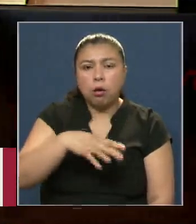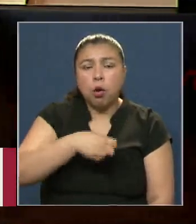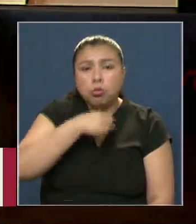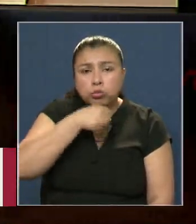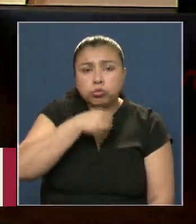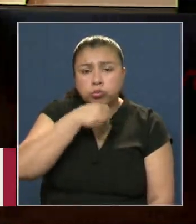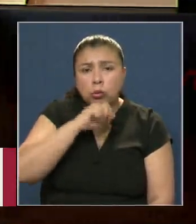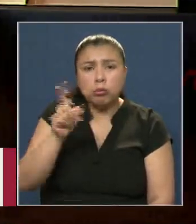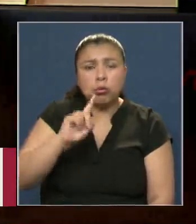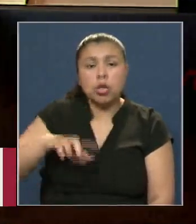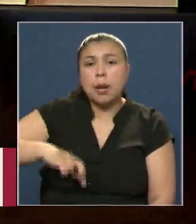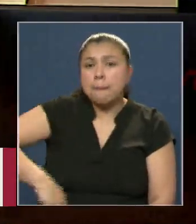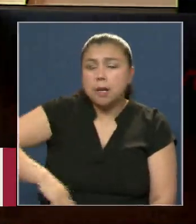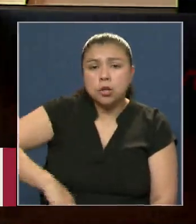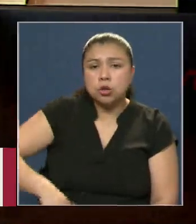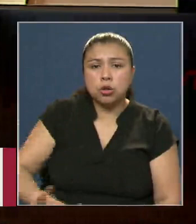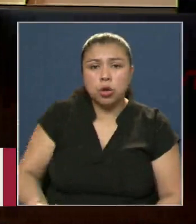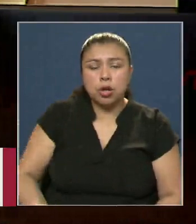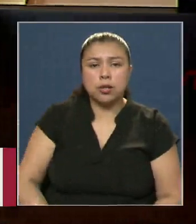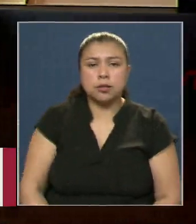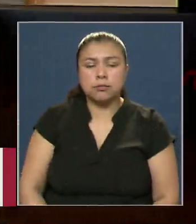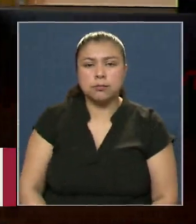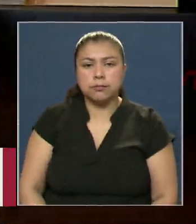tienen pensiones.